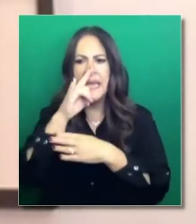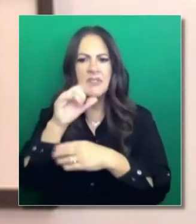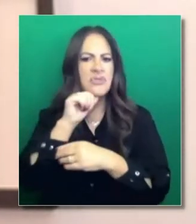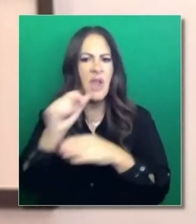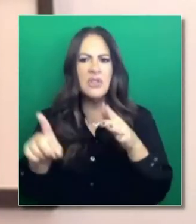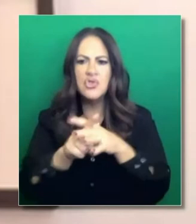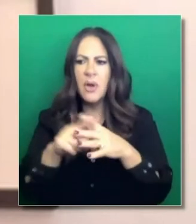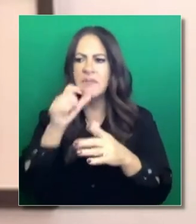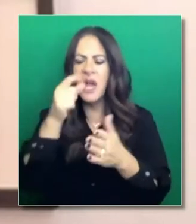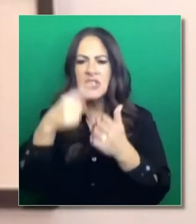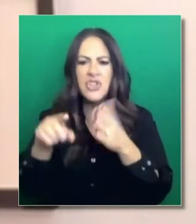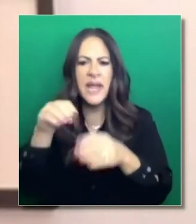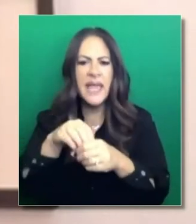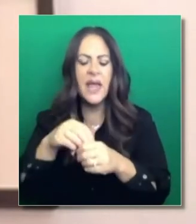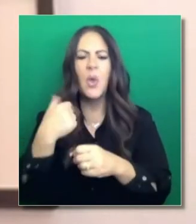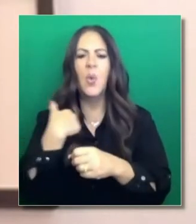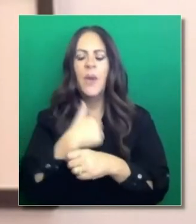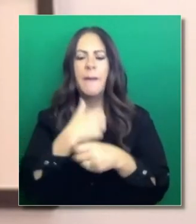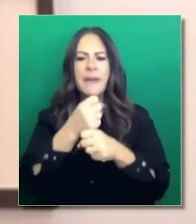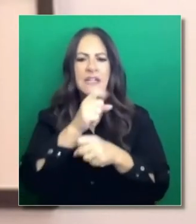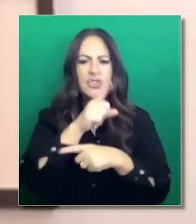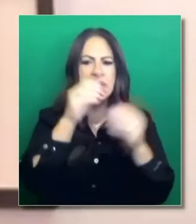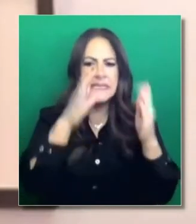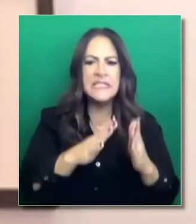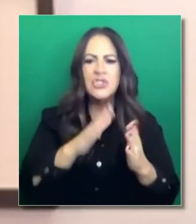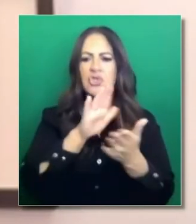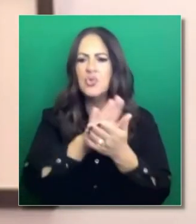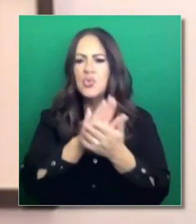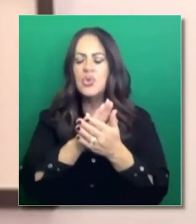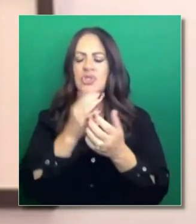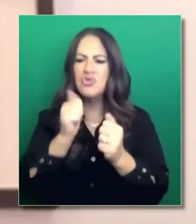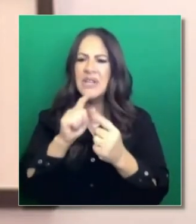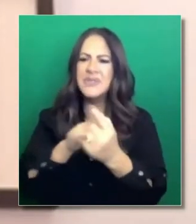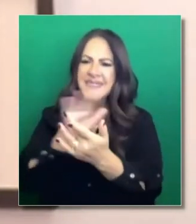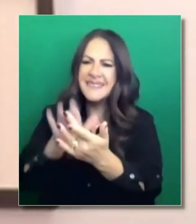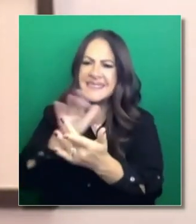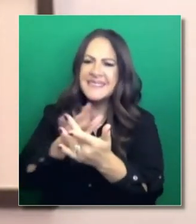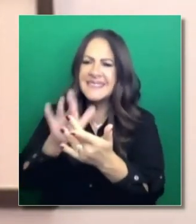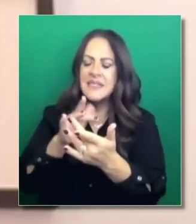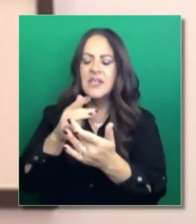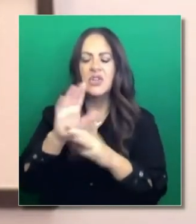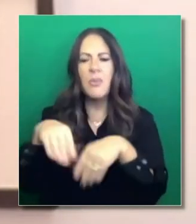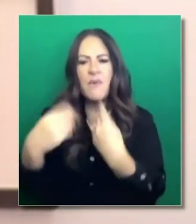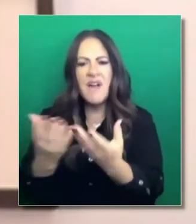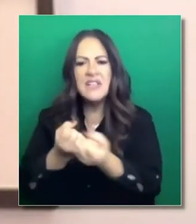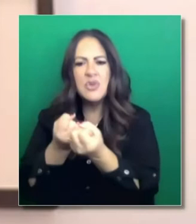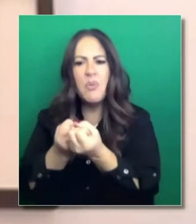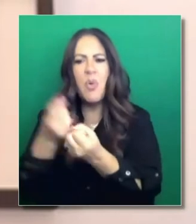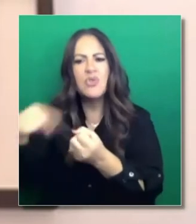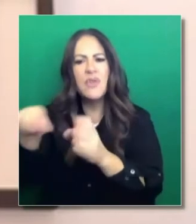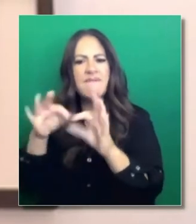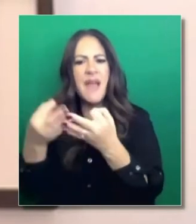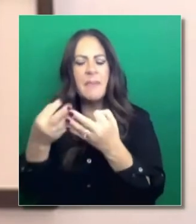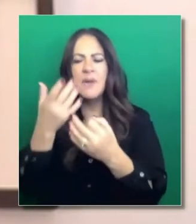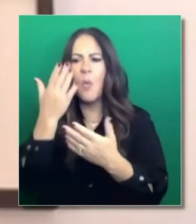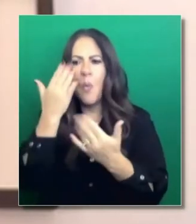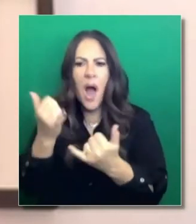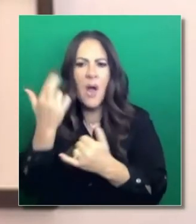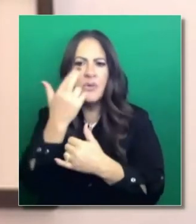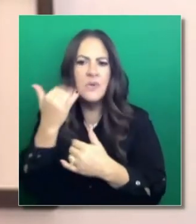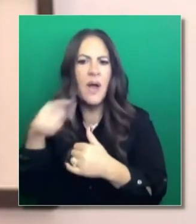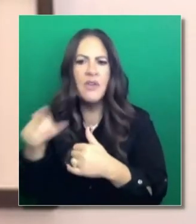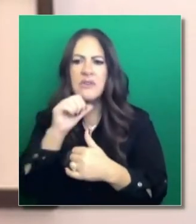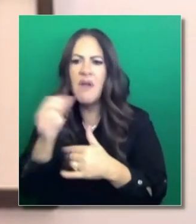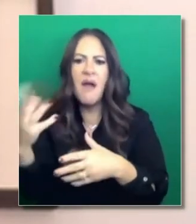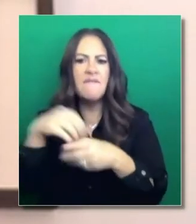estudiantes que no han podido asistir a la escuela, haciendo llamadas telefónicas, tratando de conectar a esas familias a los recursos disponibles. Seguiremos haciendo